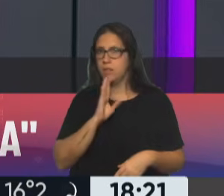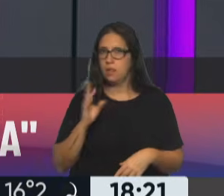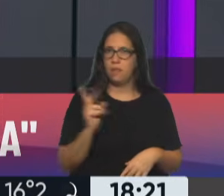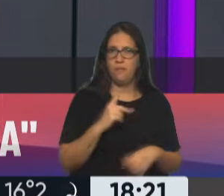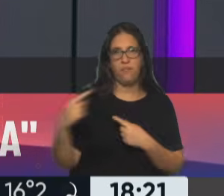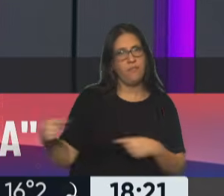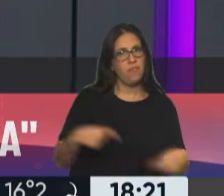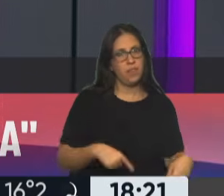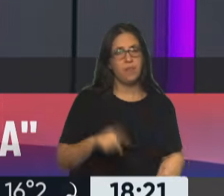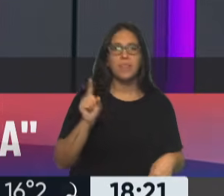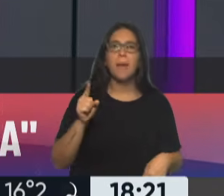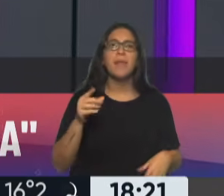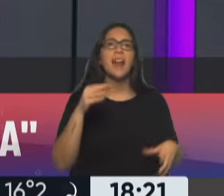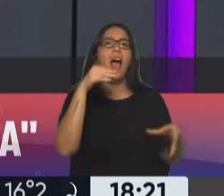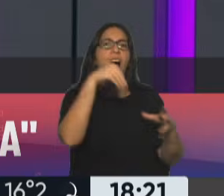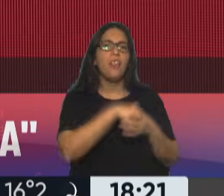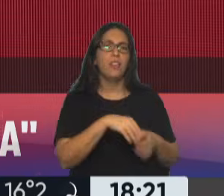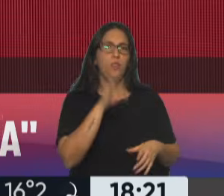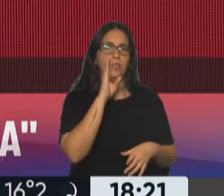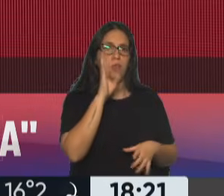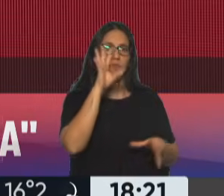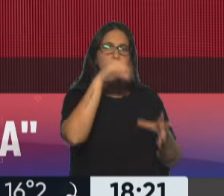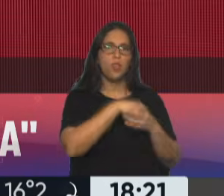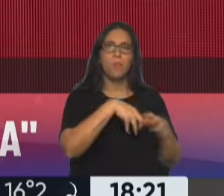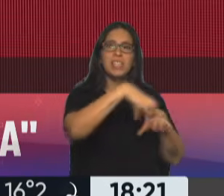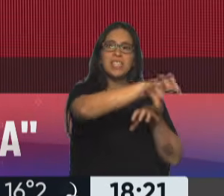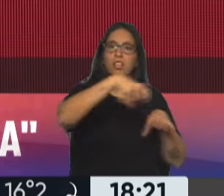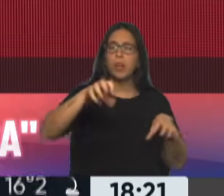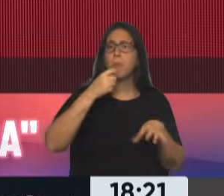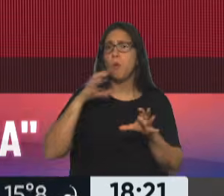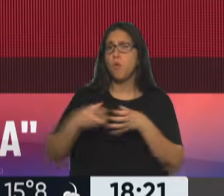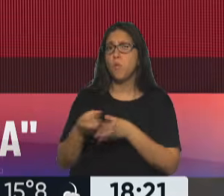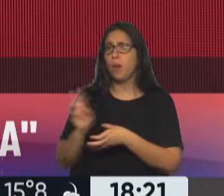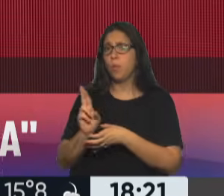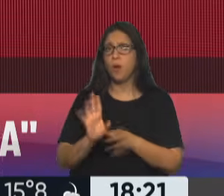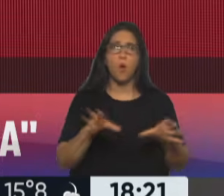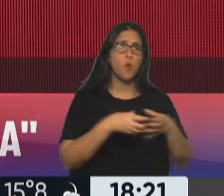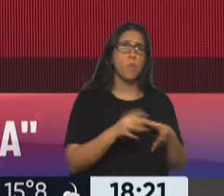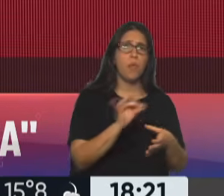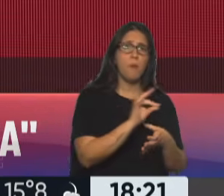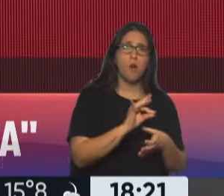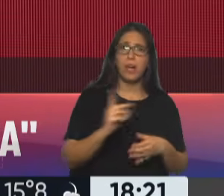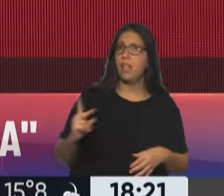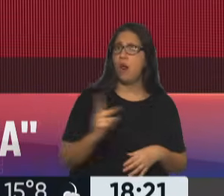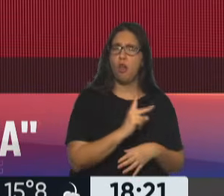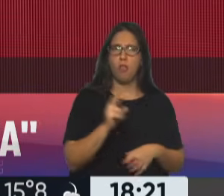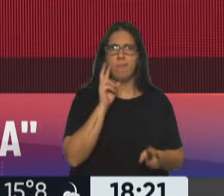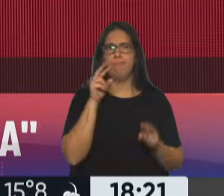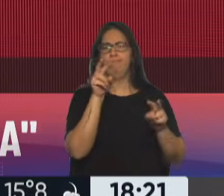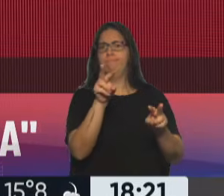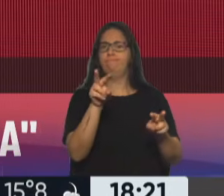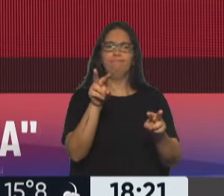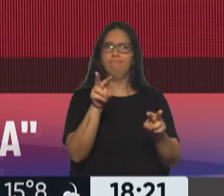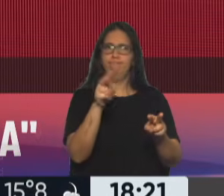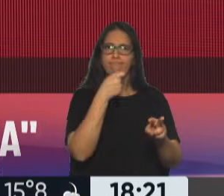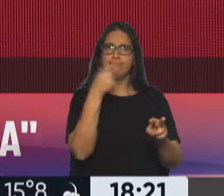una gestualidad hacia adentro de Estados Unidos, ¿no? Porque hay muchos sectores, tanto republicanos como, bueno, demócratas, que se están replanteando esta relación con